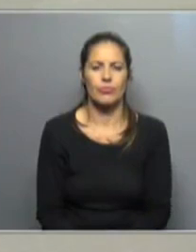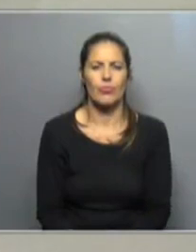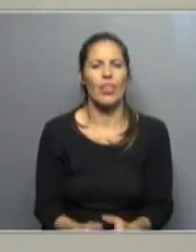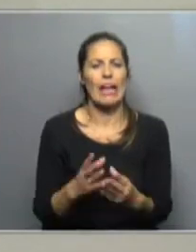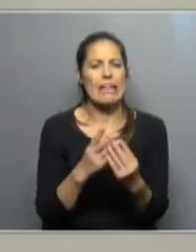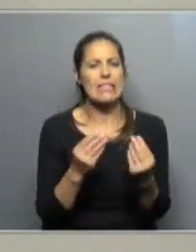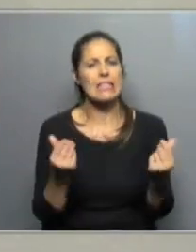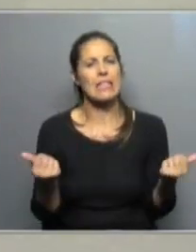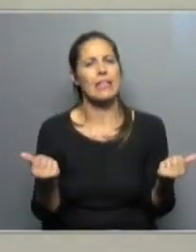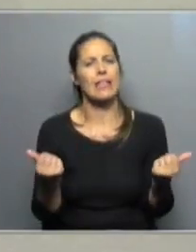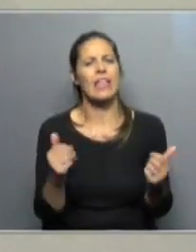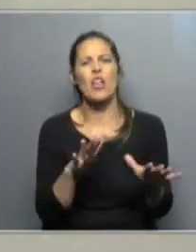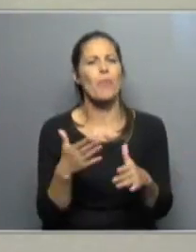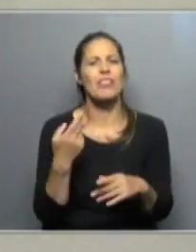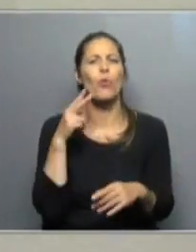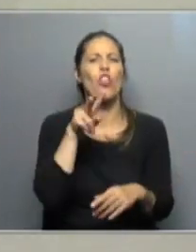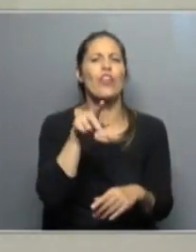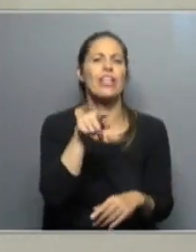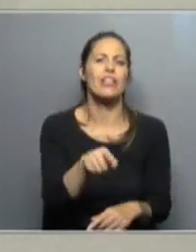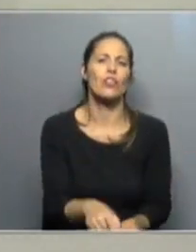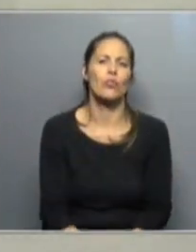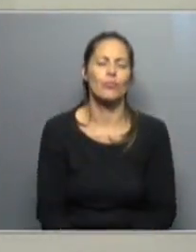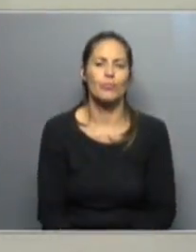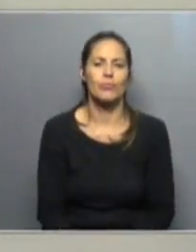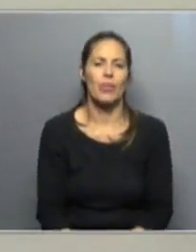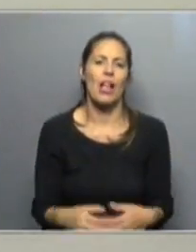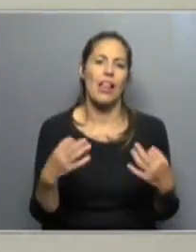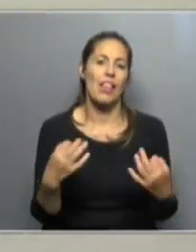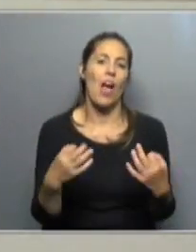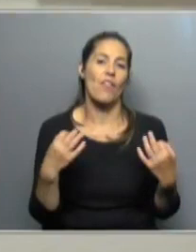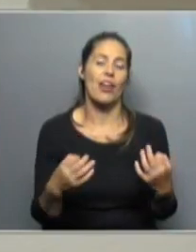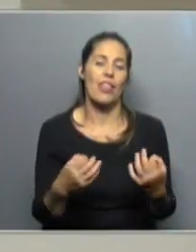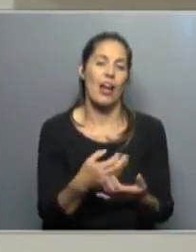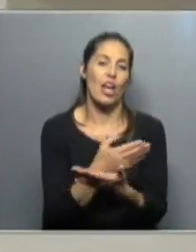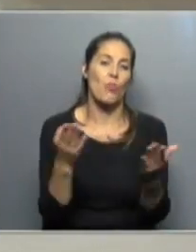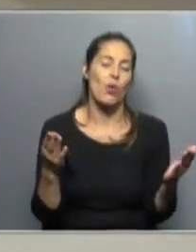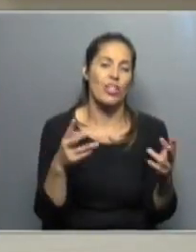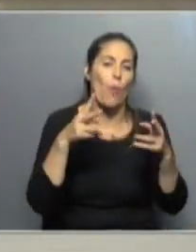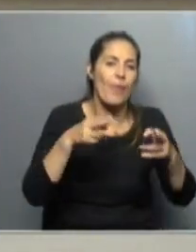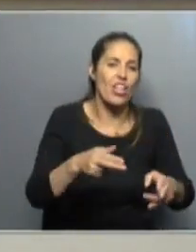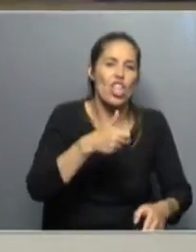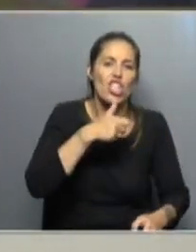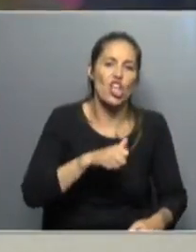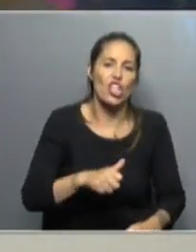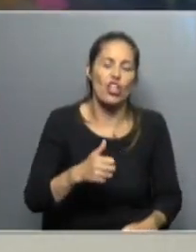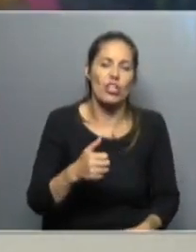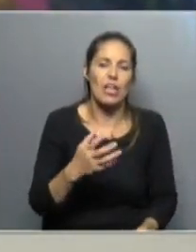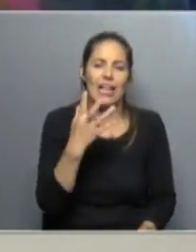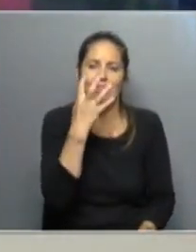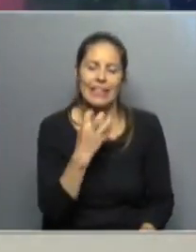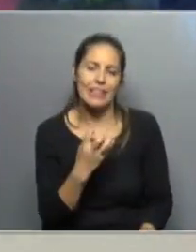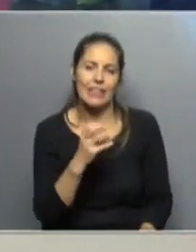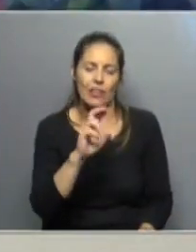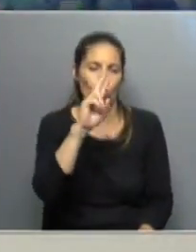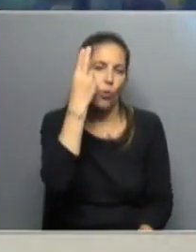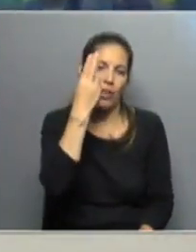¿Qué les pasa cuando ven esto? Bueno, la verdad que es un reflejo de un periodo histórico muy triste del Uruguay, y bueno, es una mirada